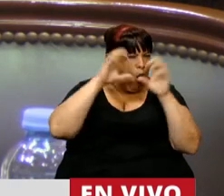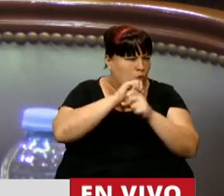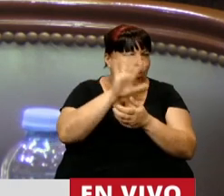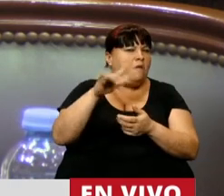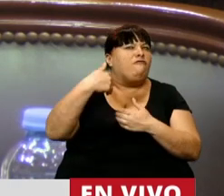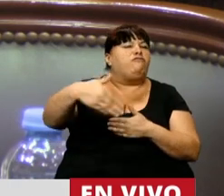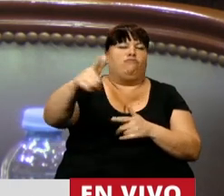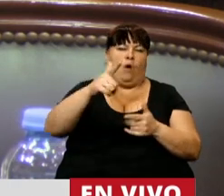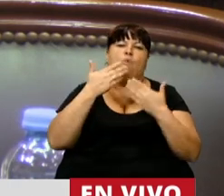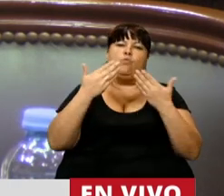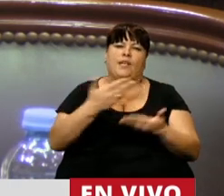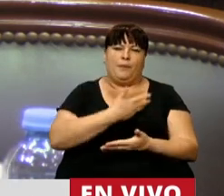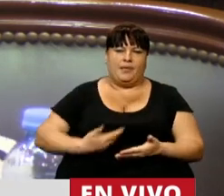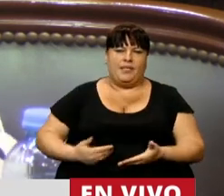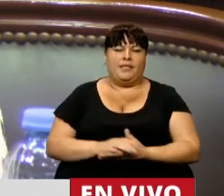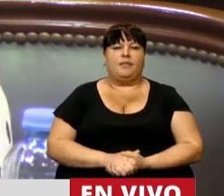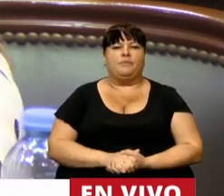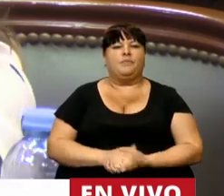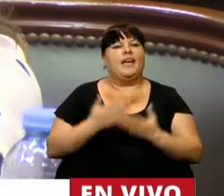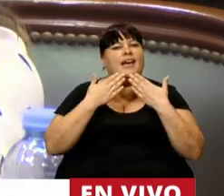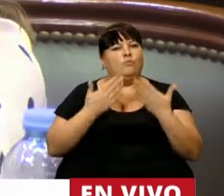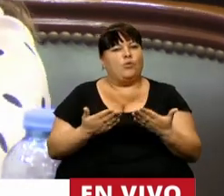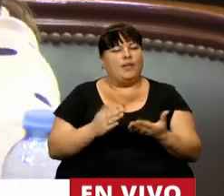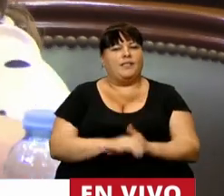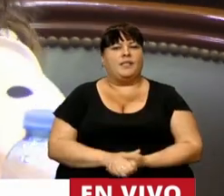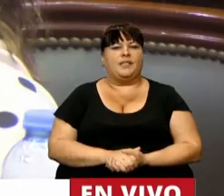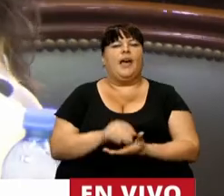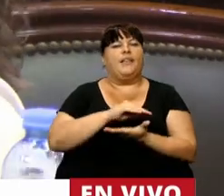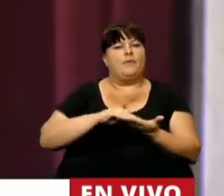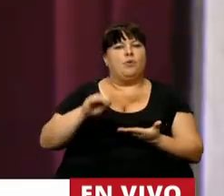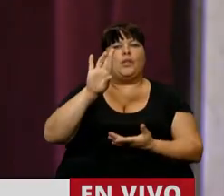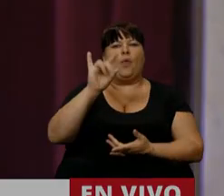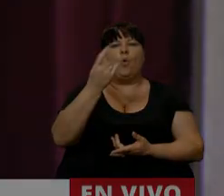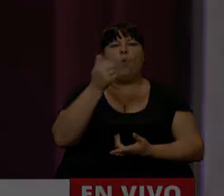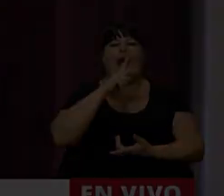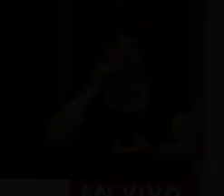previsibilidad. Muchas gracias, señor presidente. Muchas gracias, diputada Ruarte.